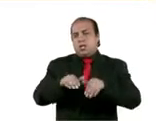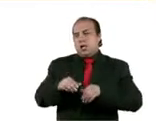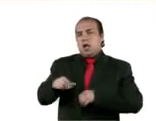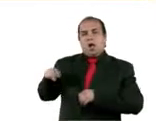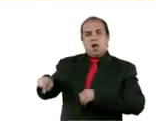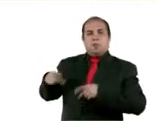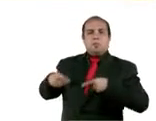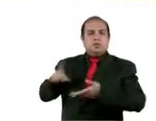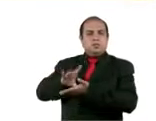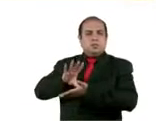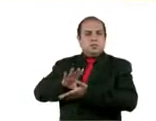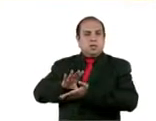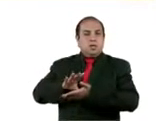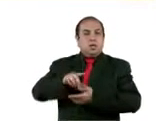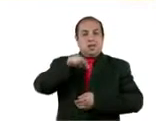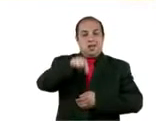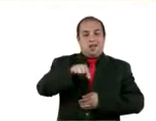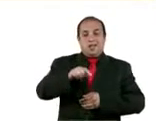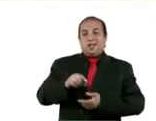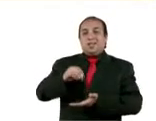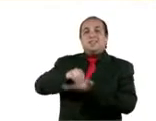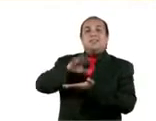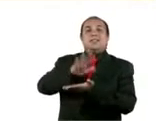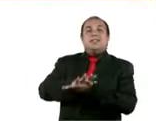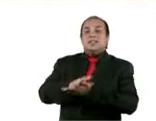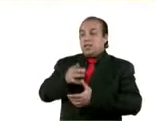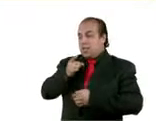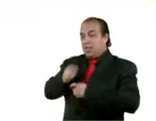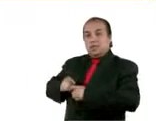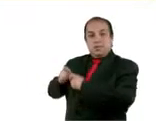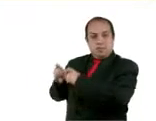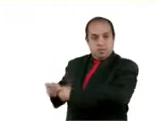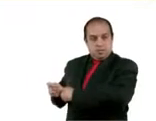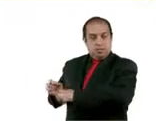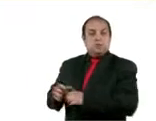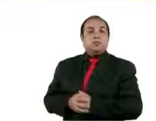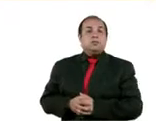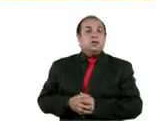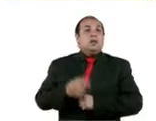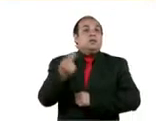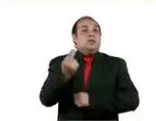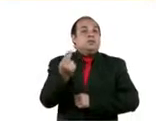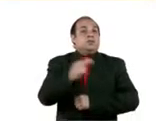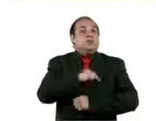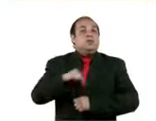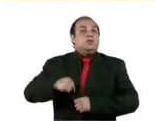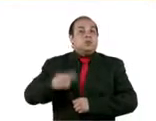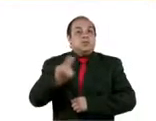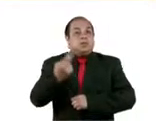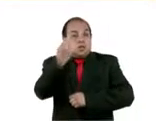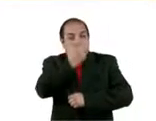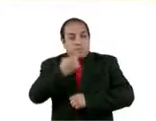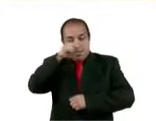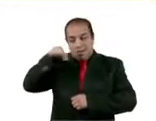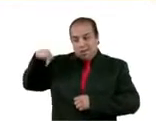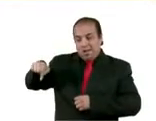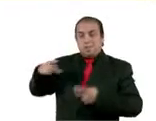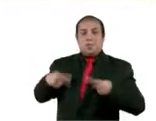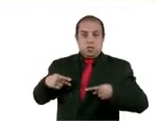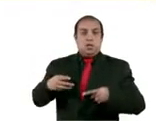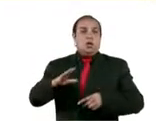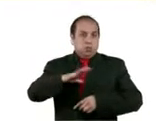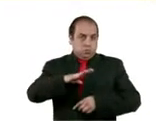van a agendar una visita domiciliaria, porque lo que sí es necesario es que nosotros tenemos que verificar que la persona